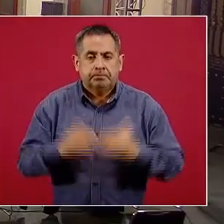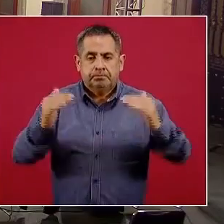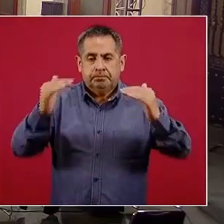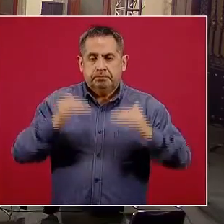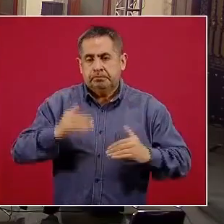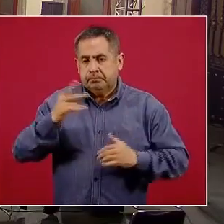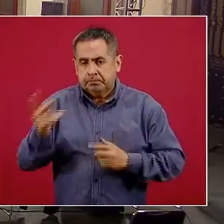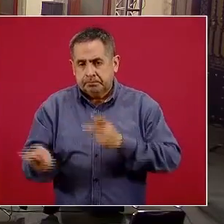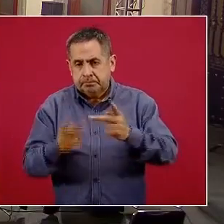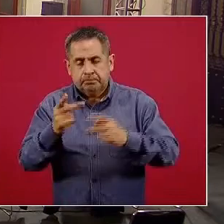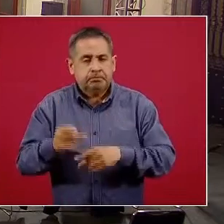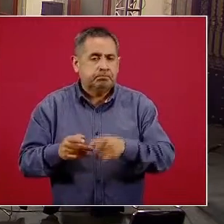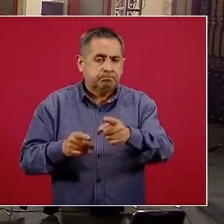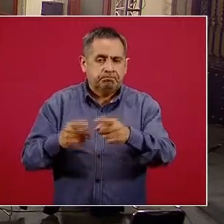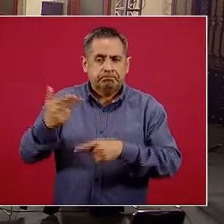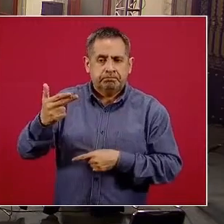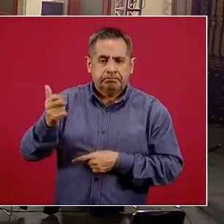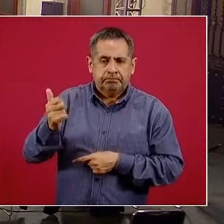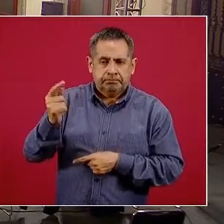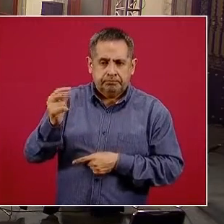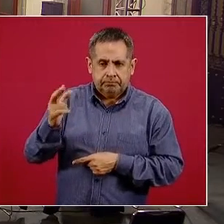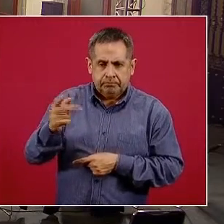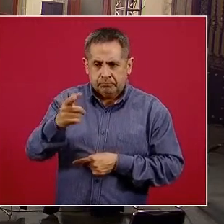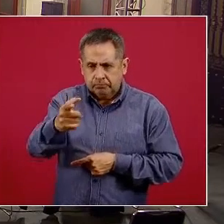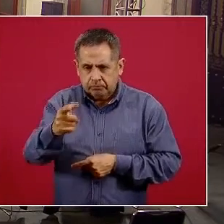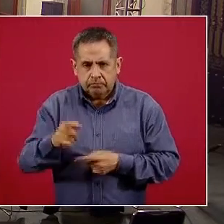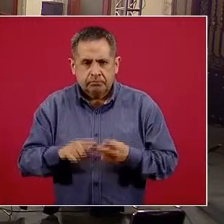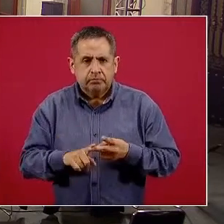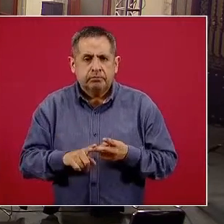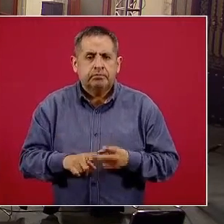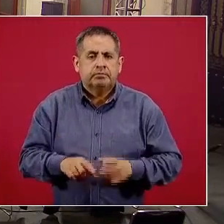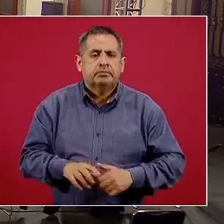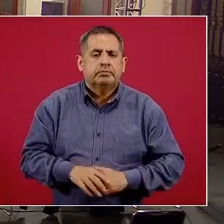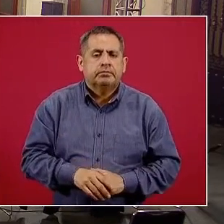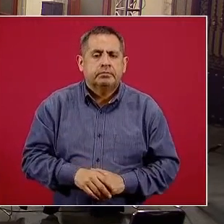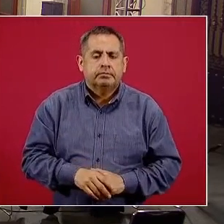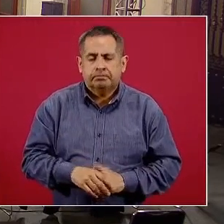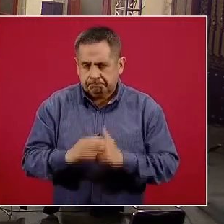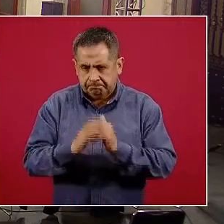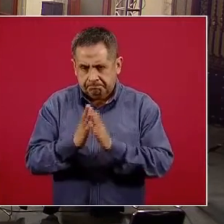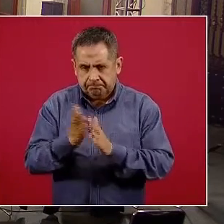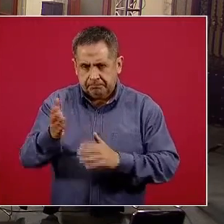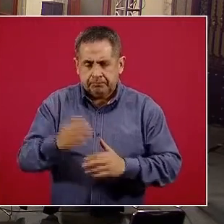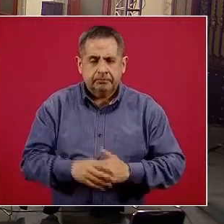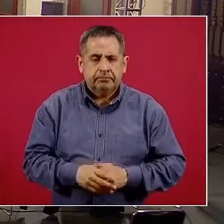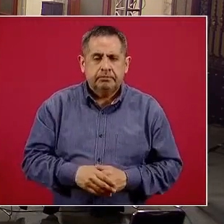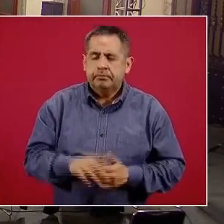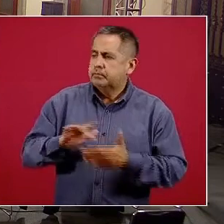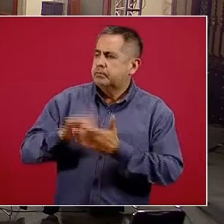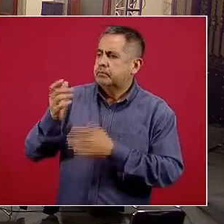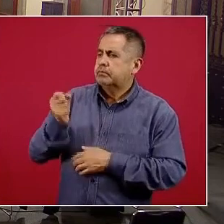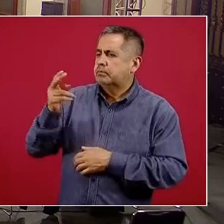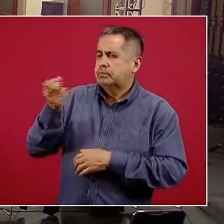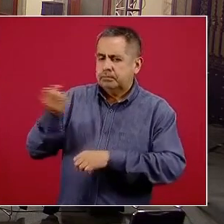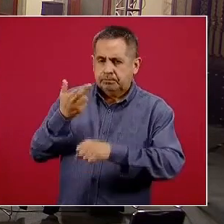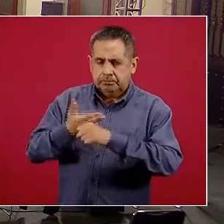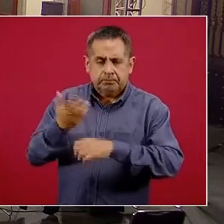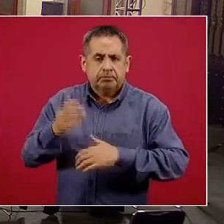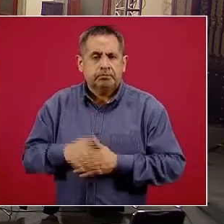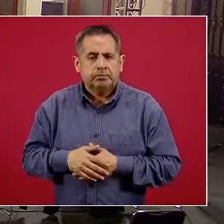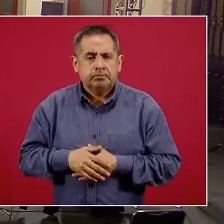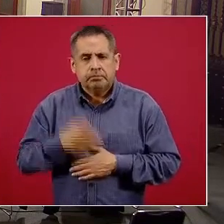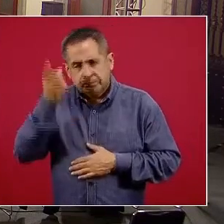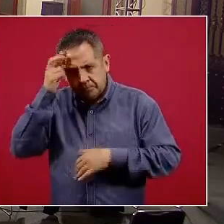preguntas. Héctor García, Grupo Cantón, Periódico Basta, por favor. Gracias, subsecretario,